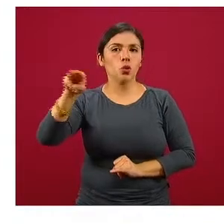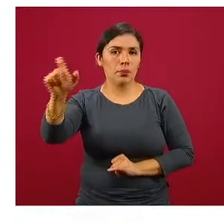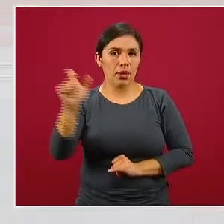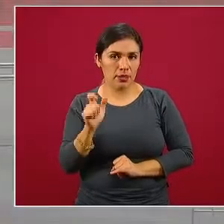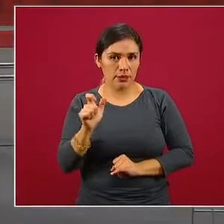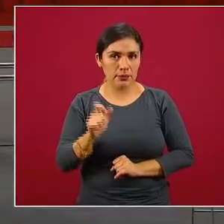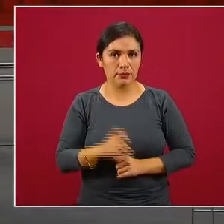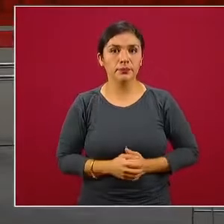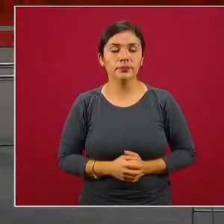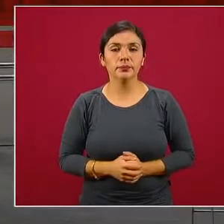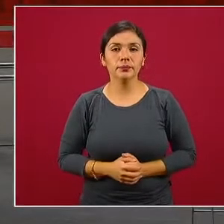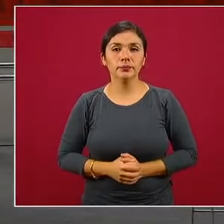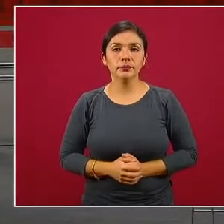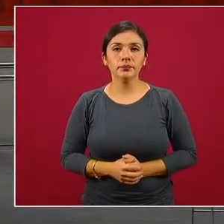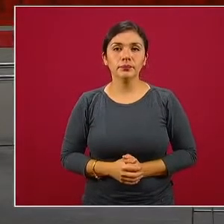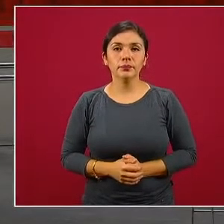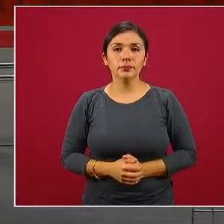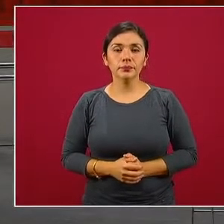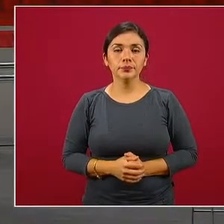www.gov.mx.